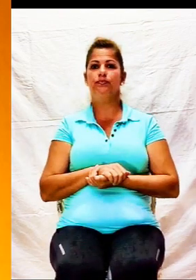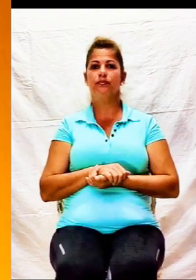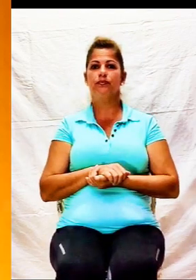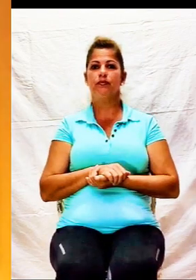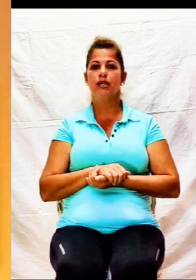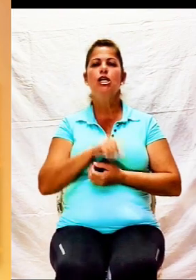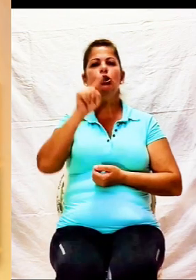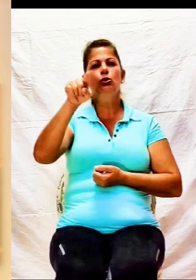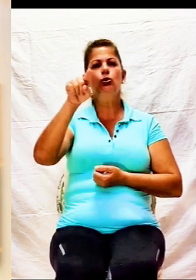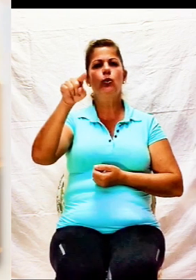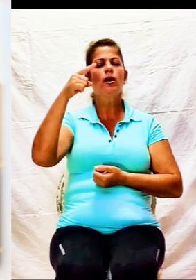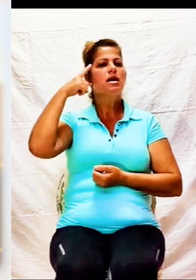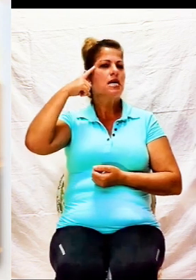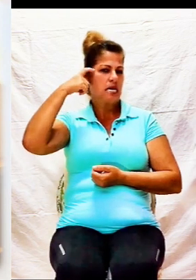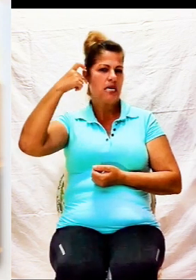Veamos.